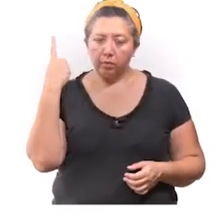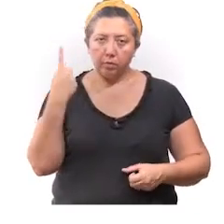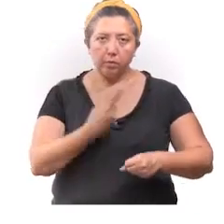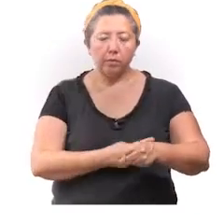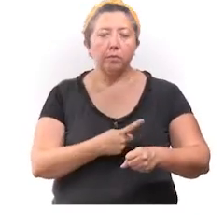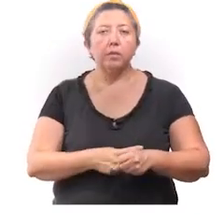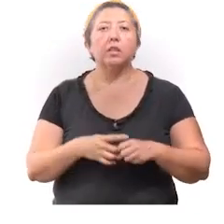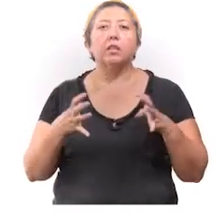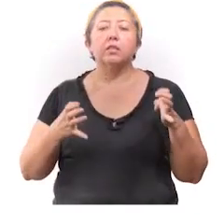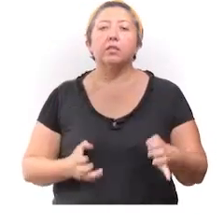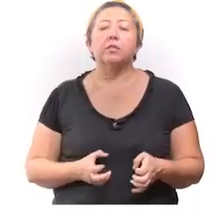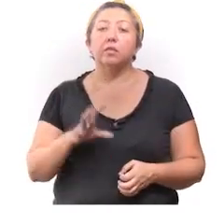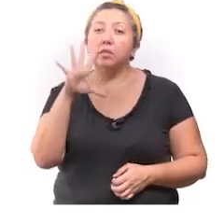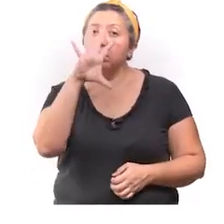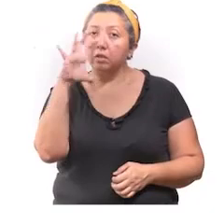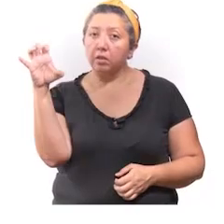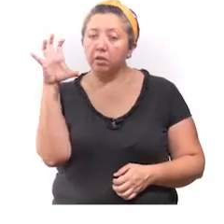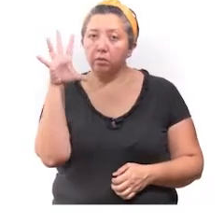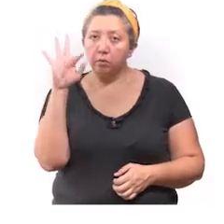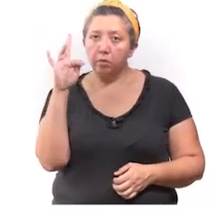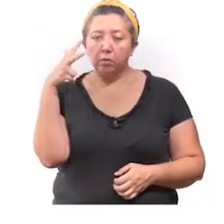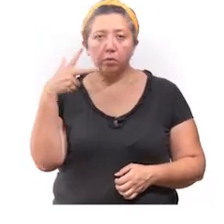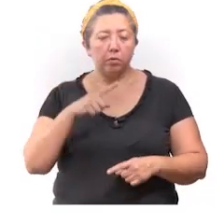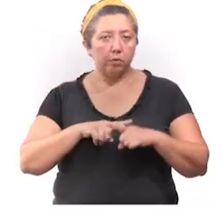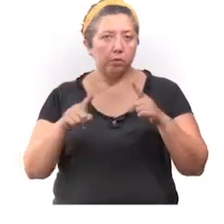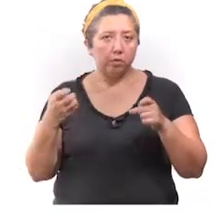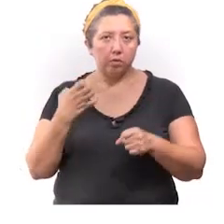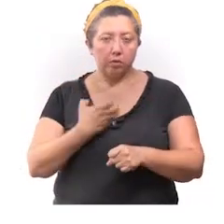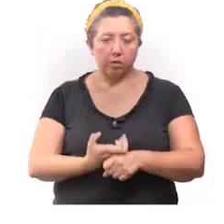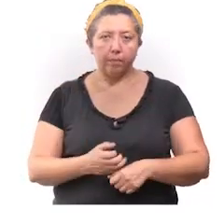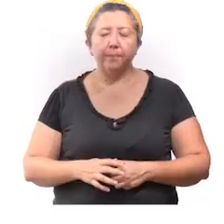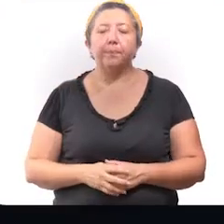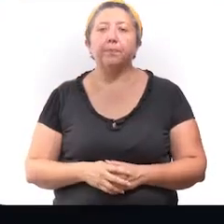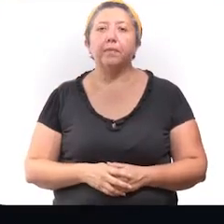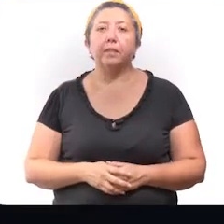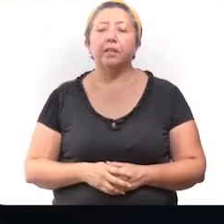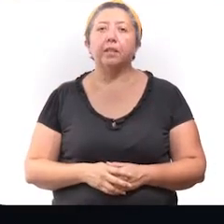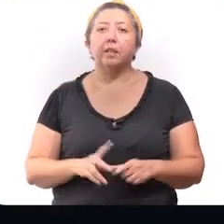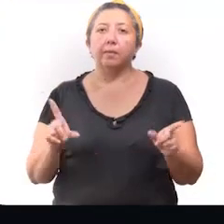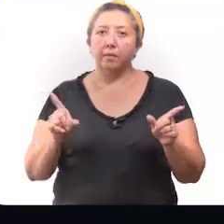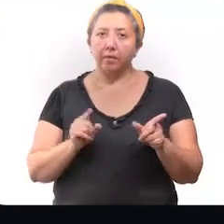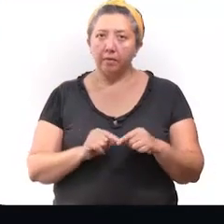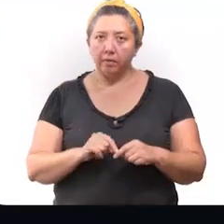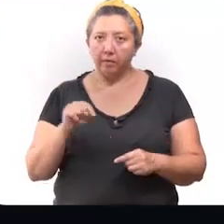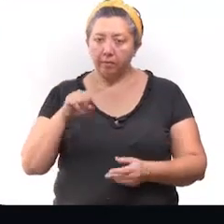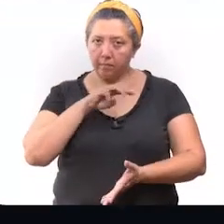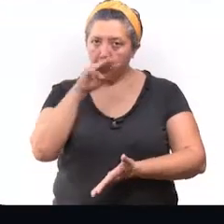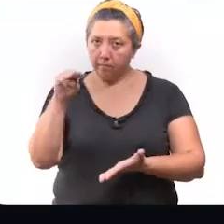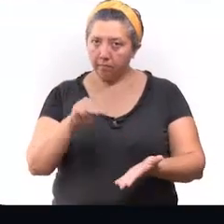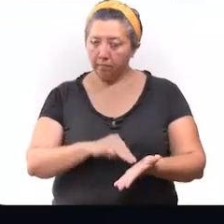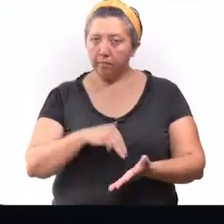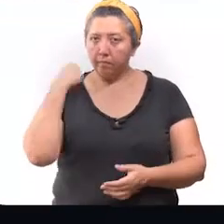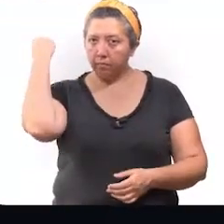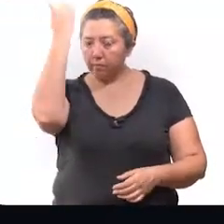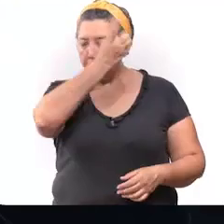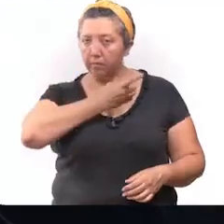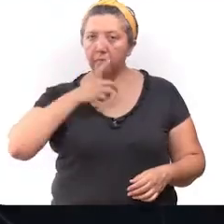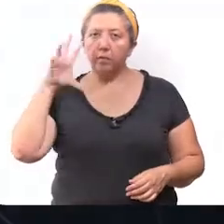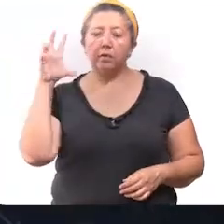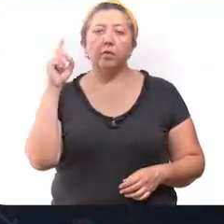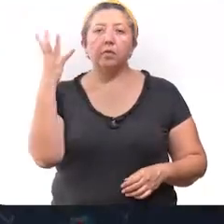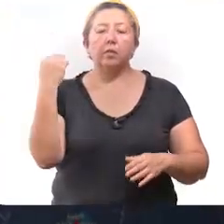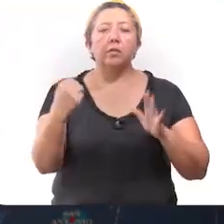66.421 casos positivos, 548 son de otro país u otro estado. Específicamente en Mérida se han diagnosticado